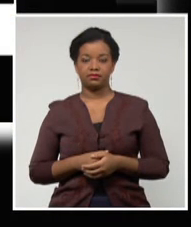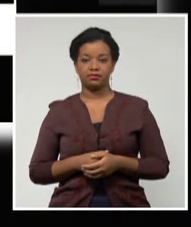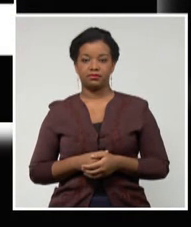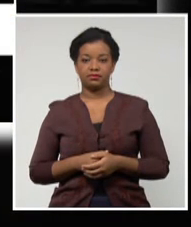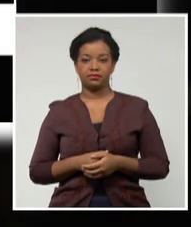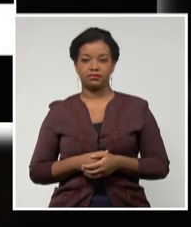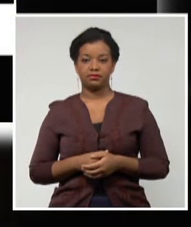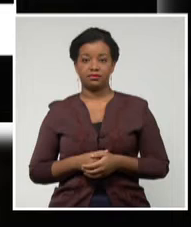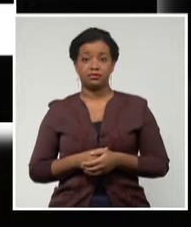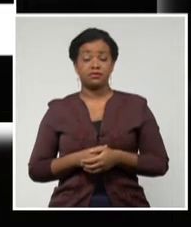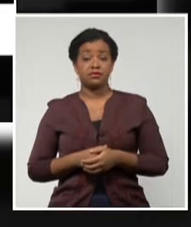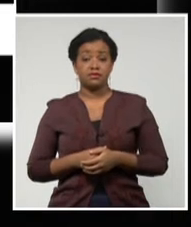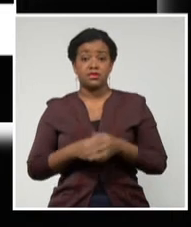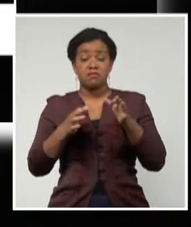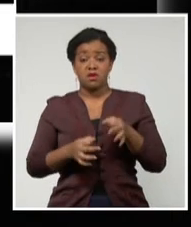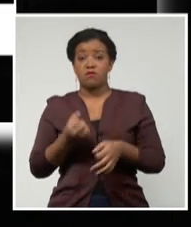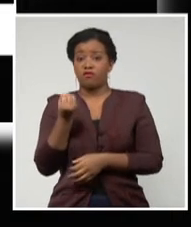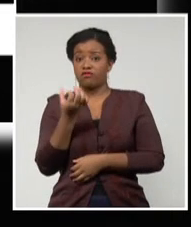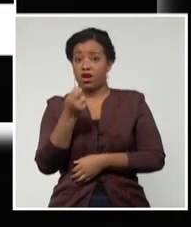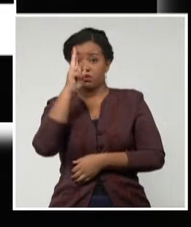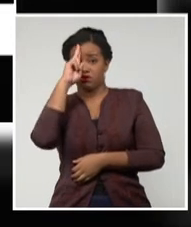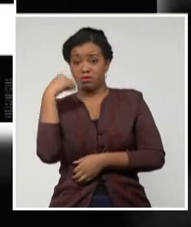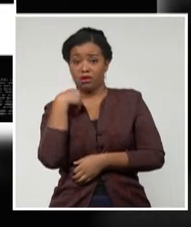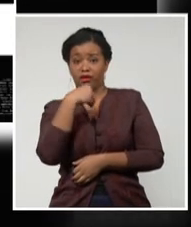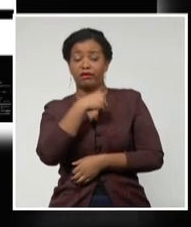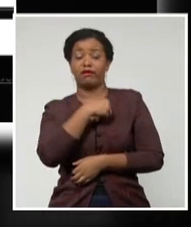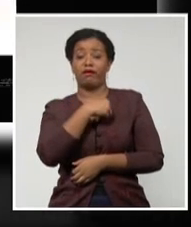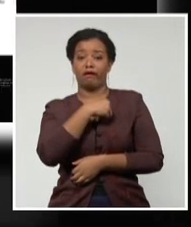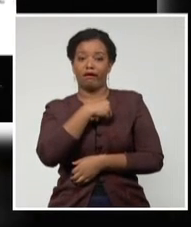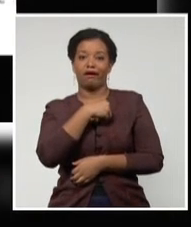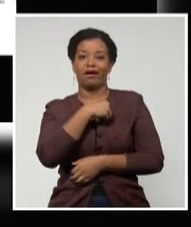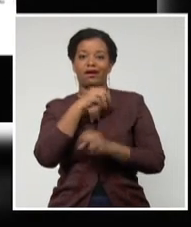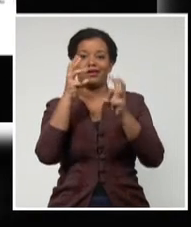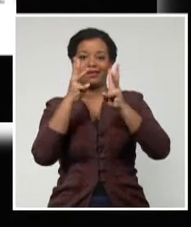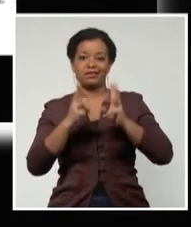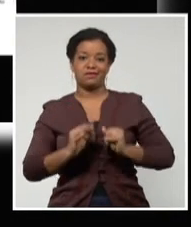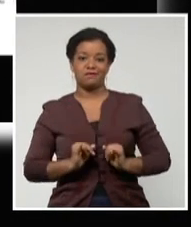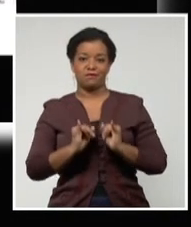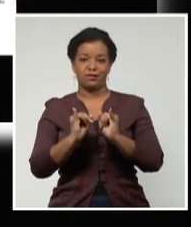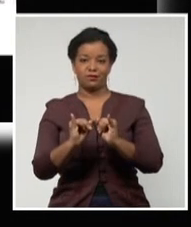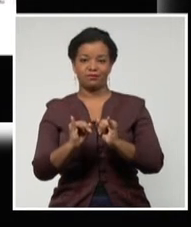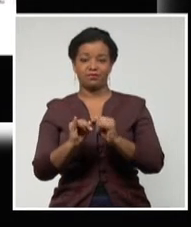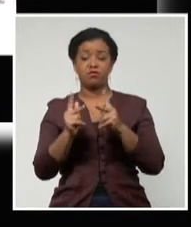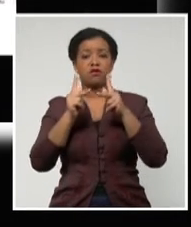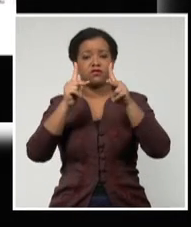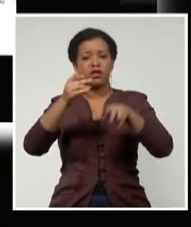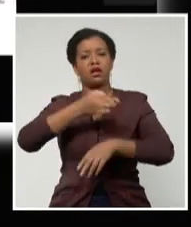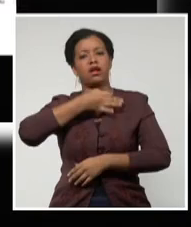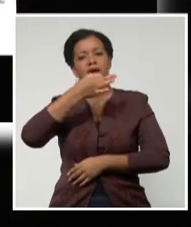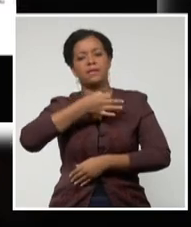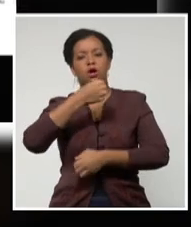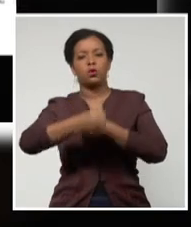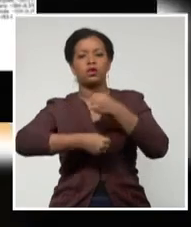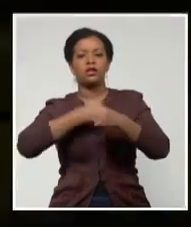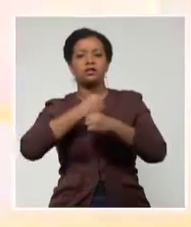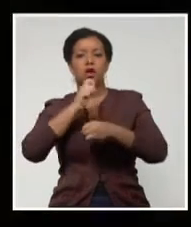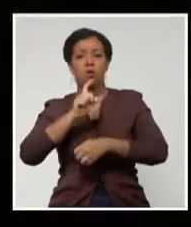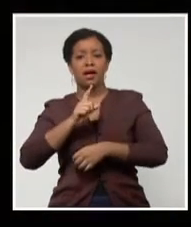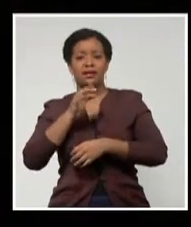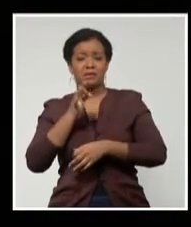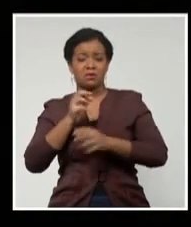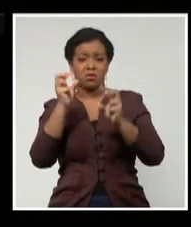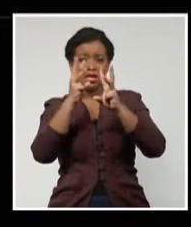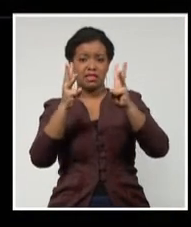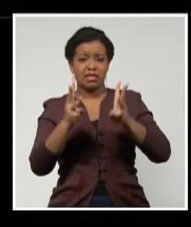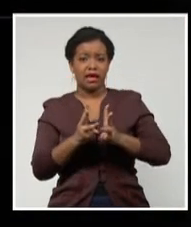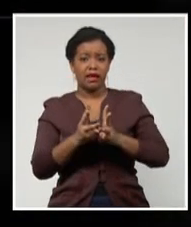falsos médicos intoxican el entorno digital. Expertos señalan el uso de bots, cuentas parcial o totalmente automatizadas,